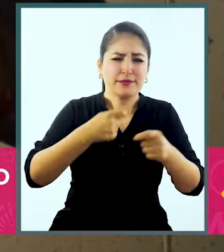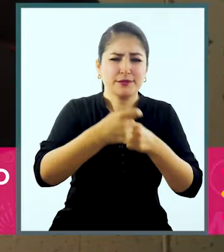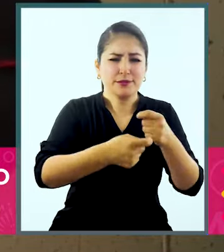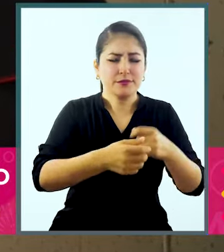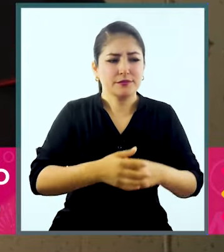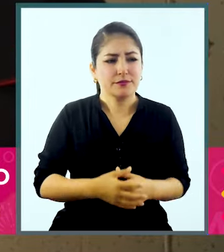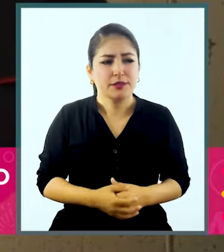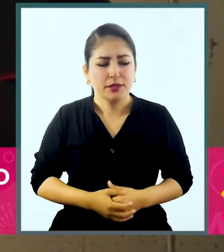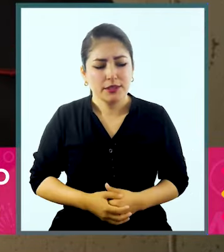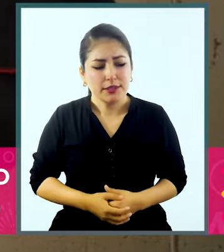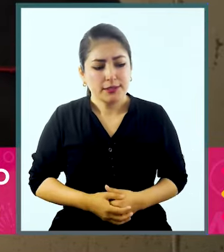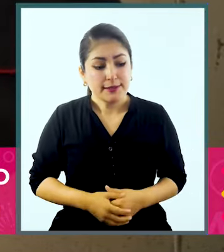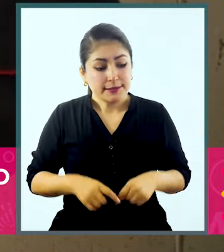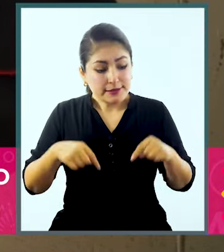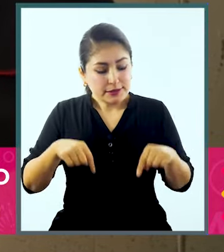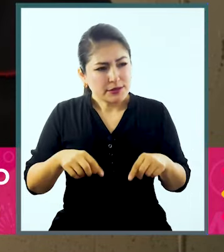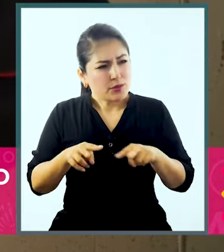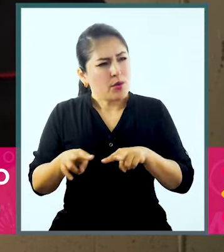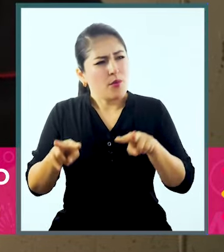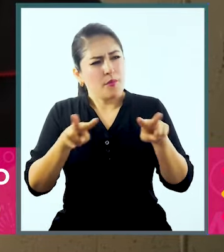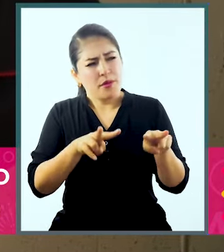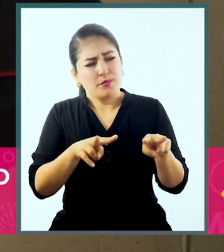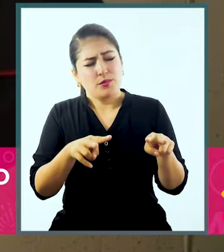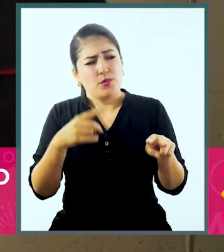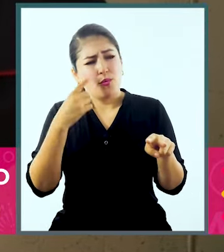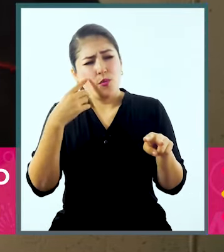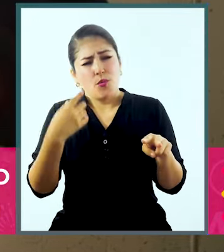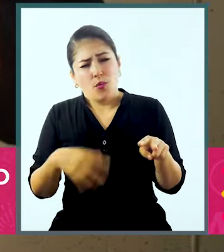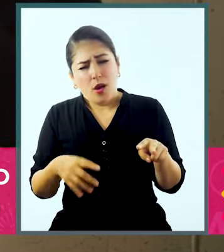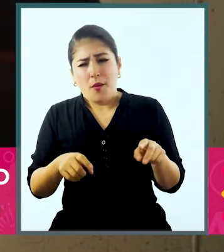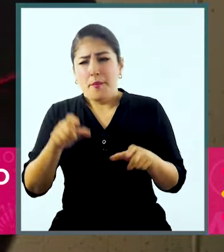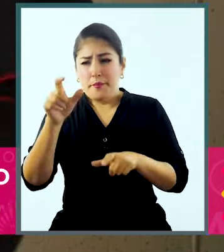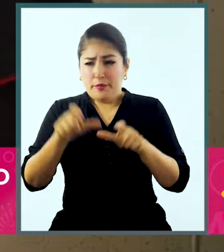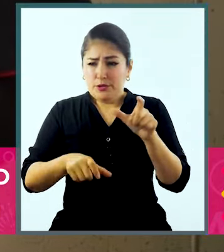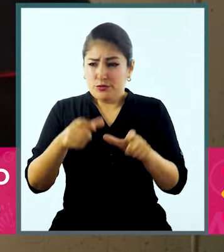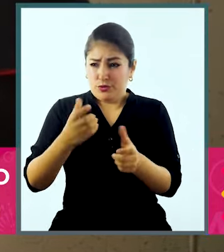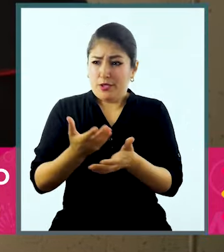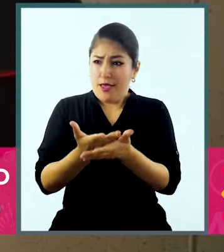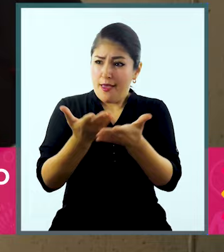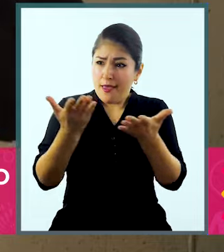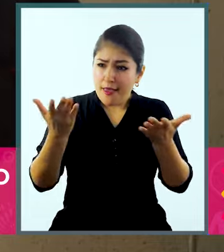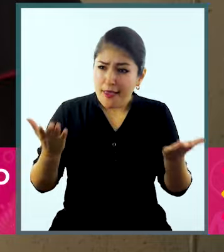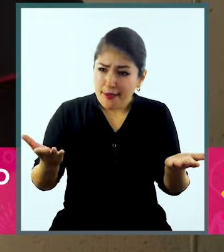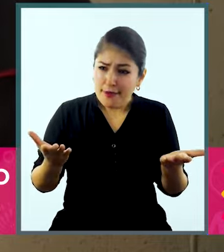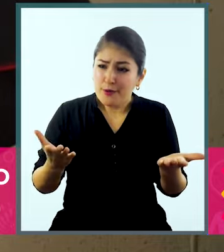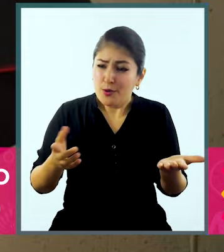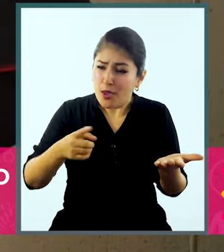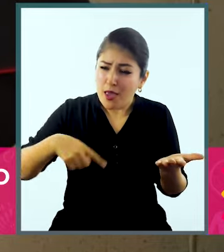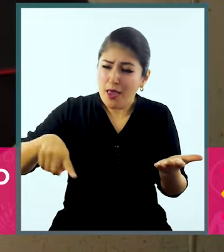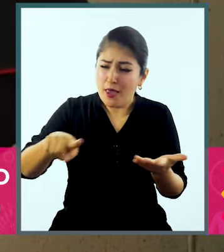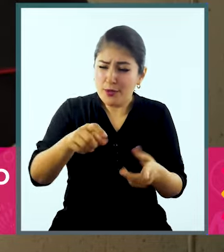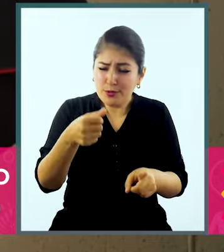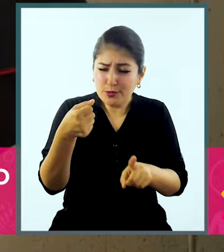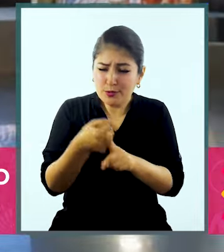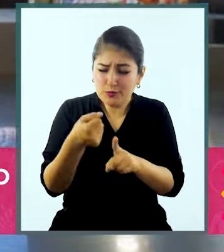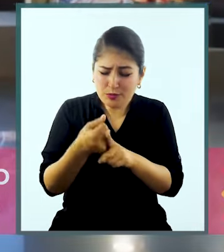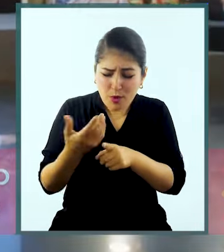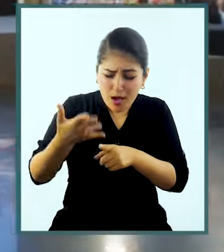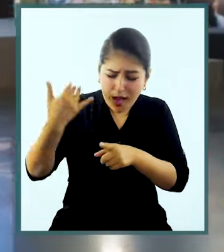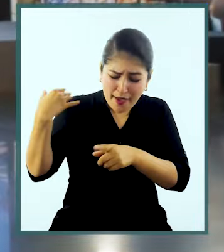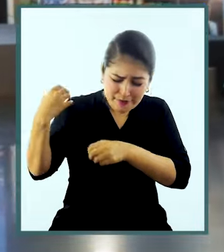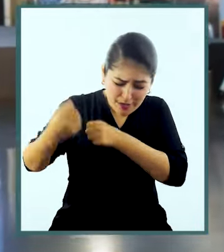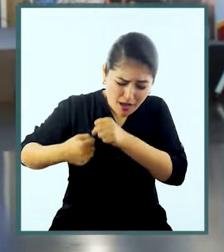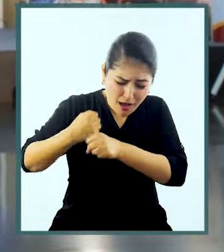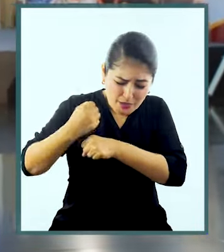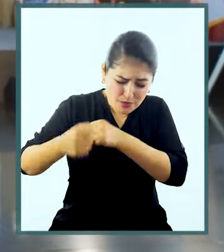en la medida que uno se va dando cuenta de la riqueza que hay, de las personas sobre todo que hay, de tanta gente que ha trabajado a lo